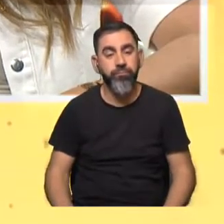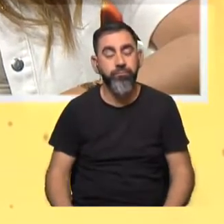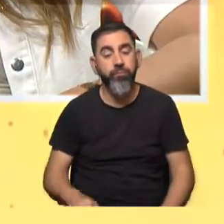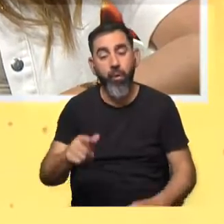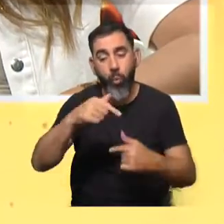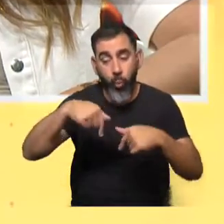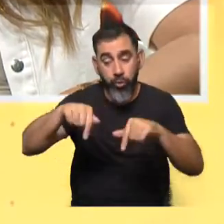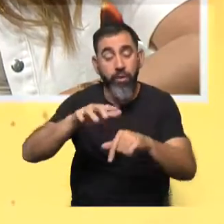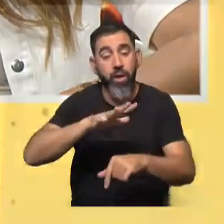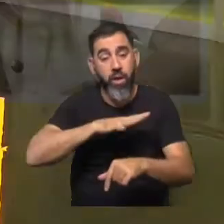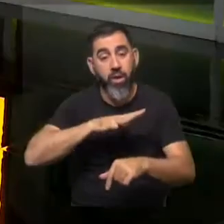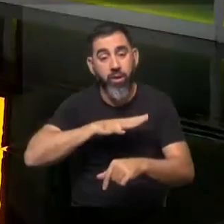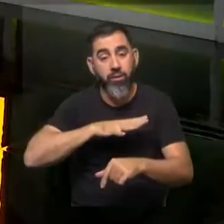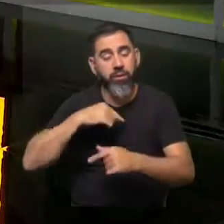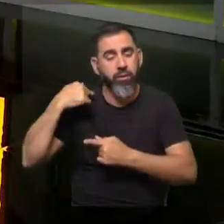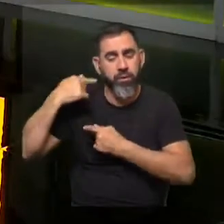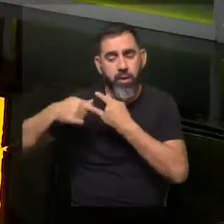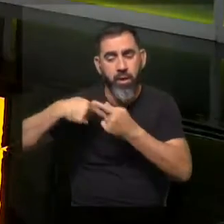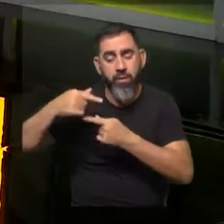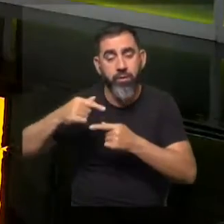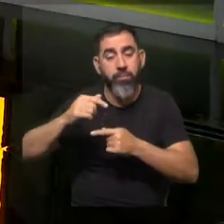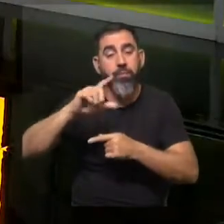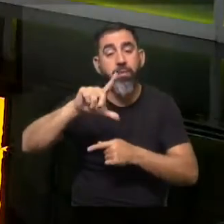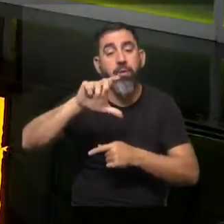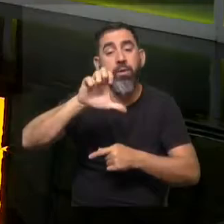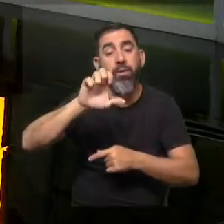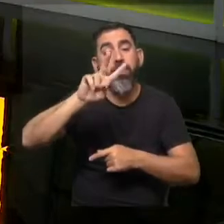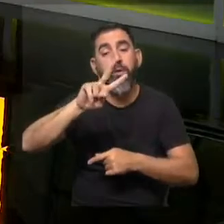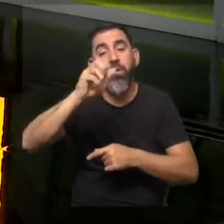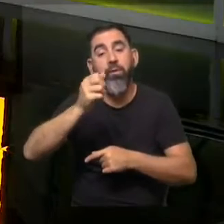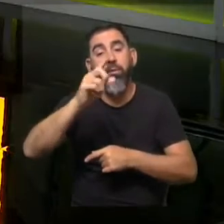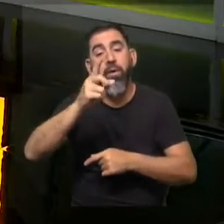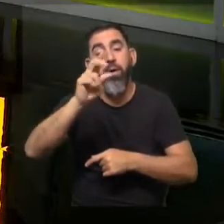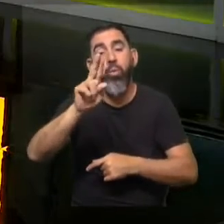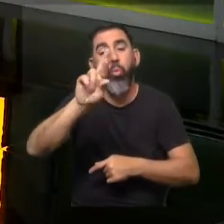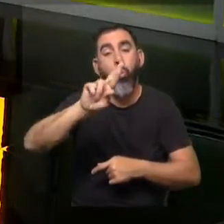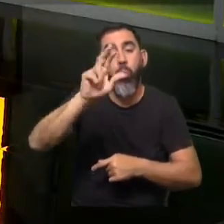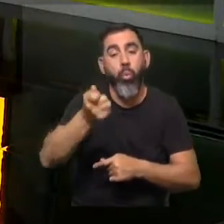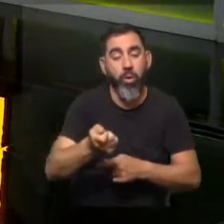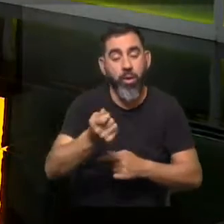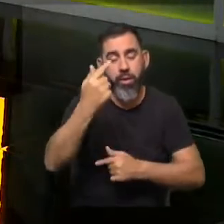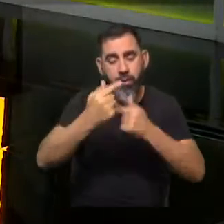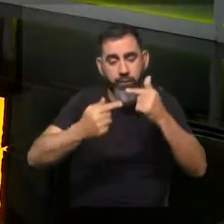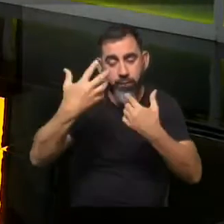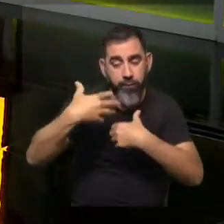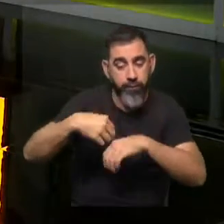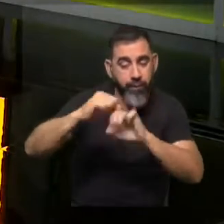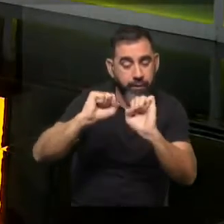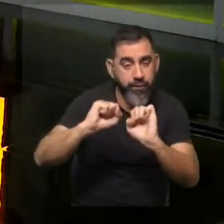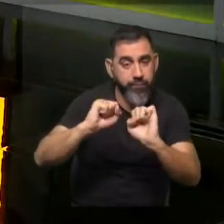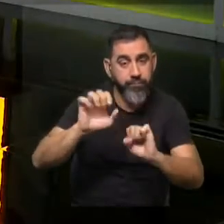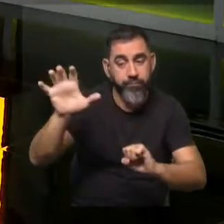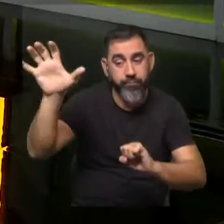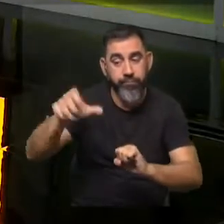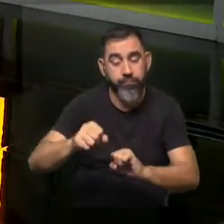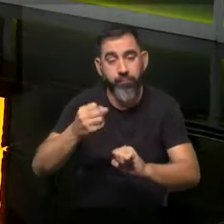ustedes tienen una gran tradición en el trabajo de levaduras, en detección de nuevas levaduras, candidatas, bueno, tratar de traerlas del